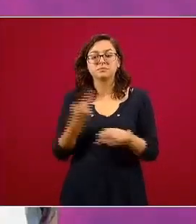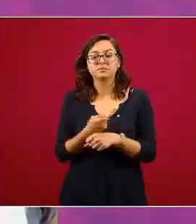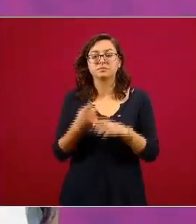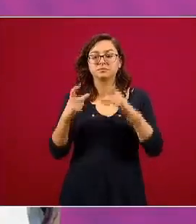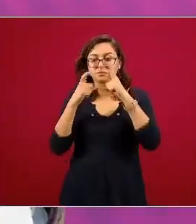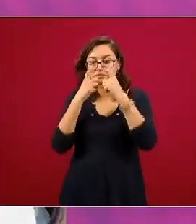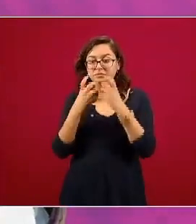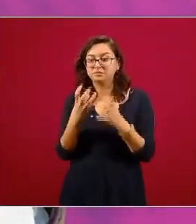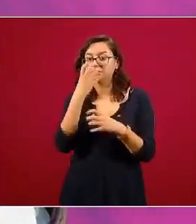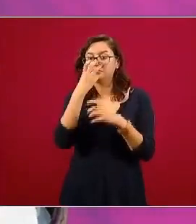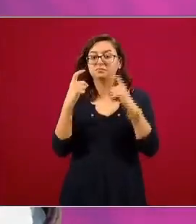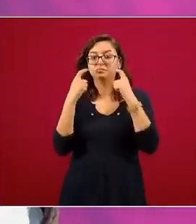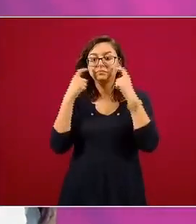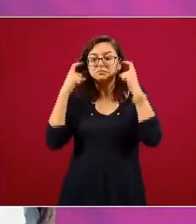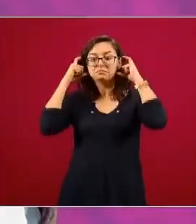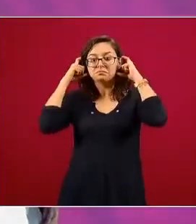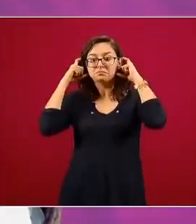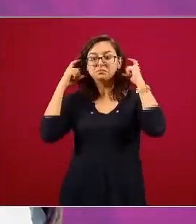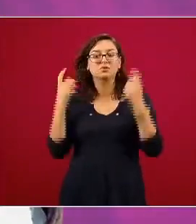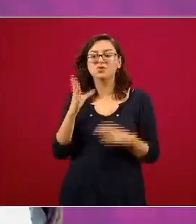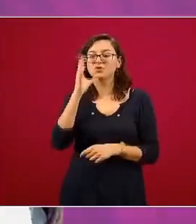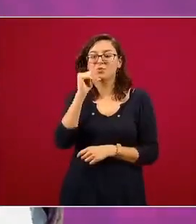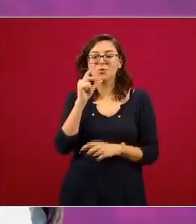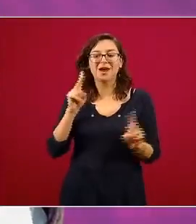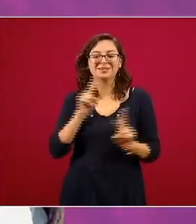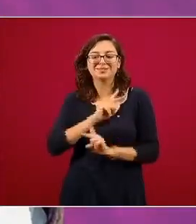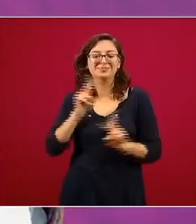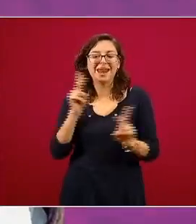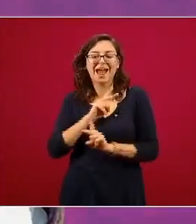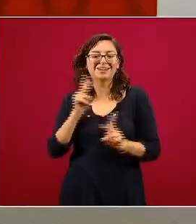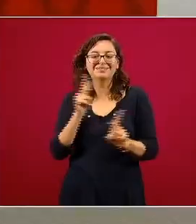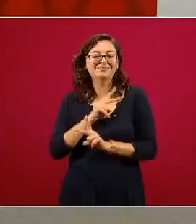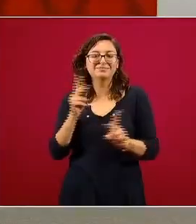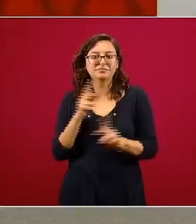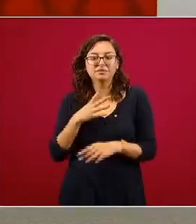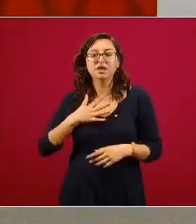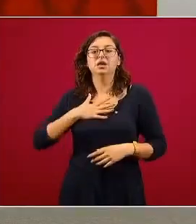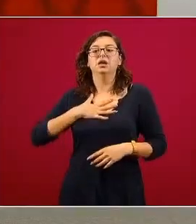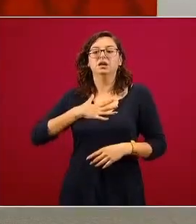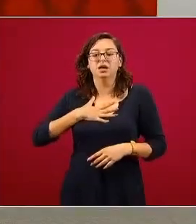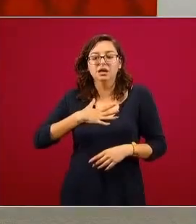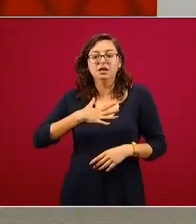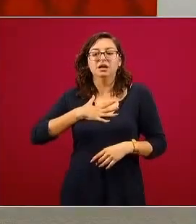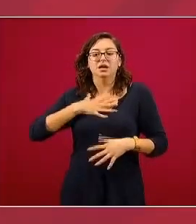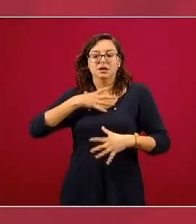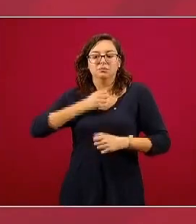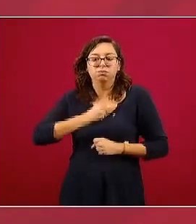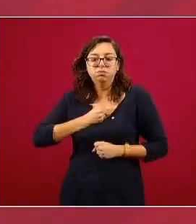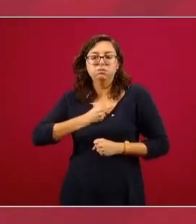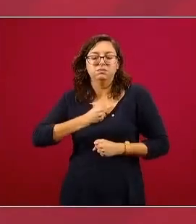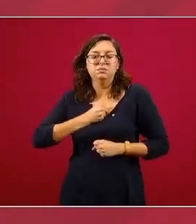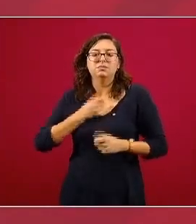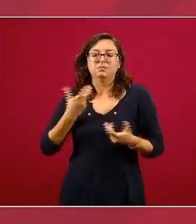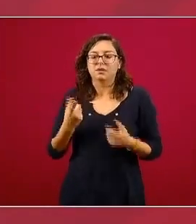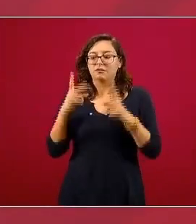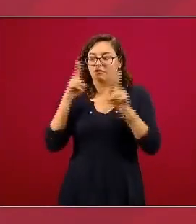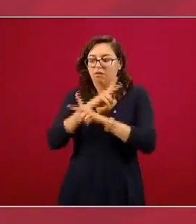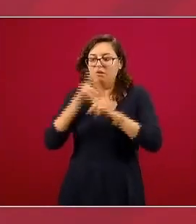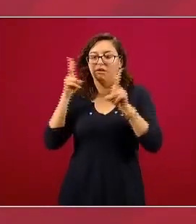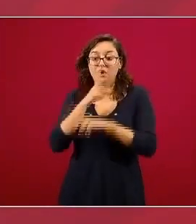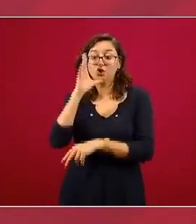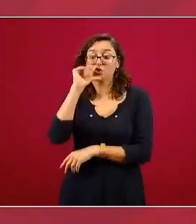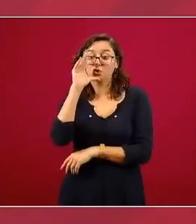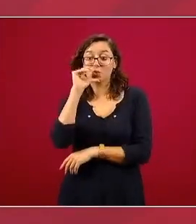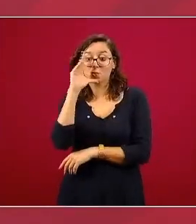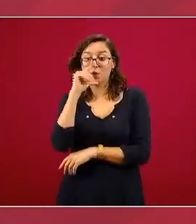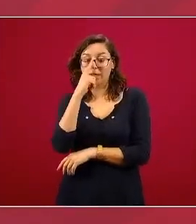las colocamos es muy poco el tiempo que podemos pasar con ellas, porque realmente la alta eficiencia hace que